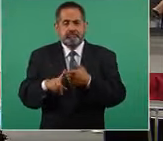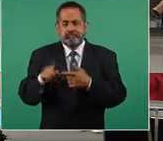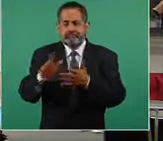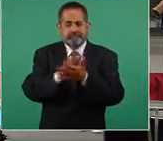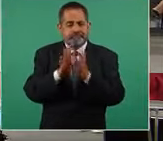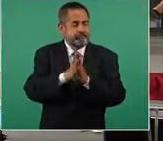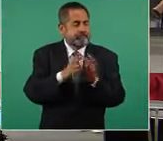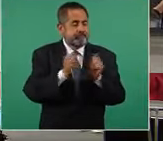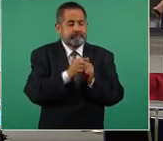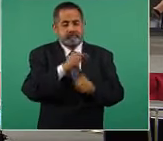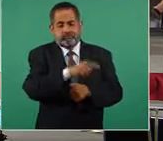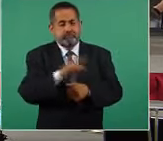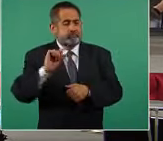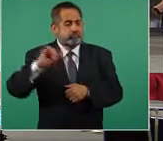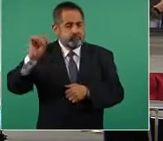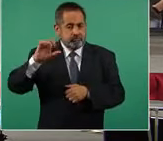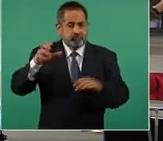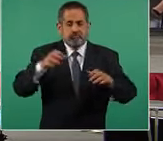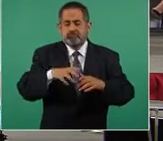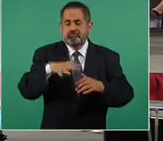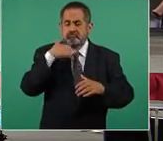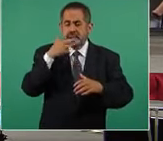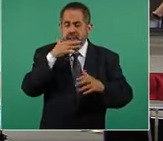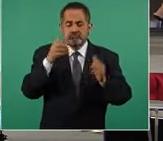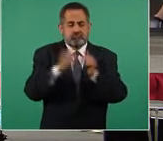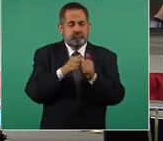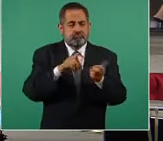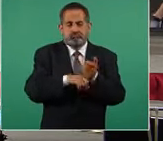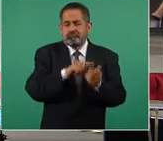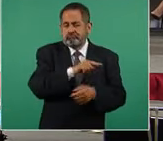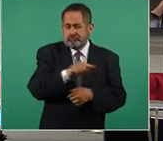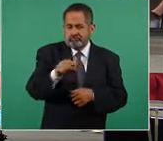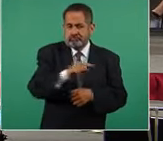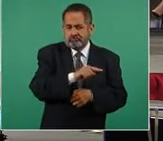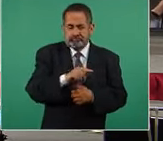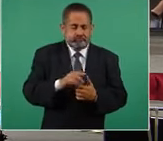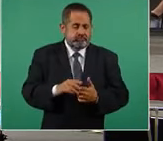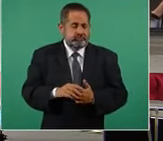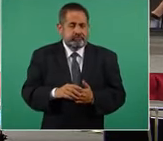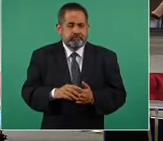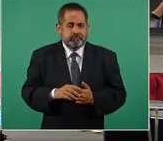colusión entre autoridades, particularmente